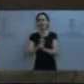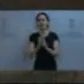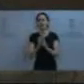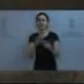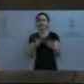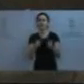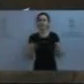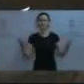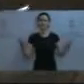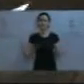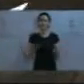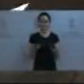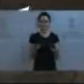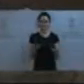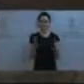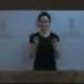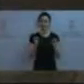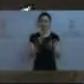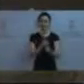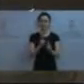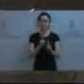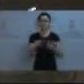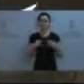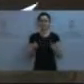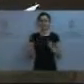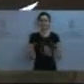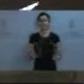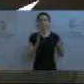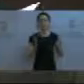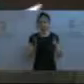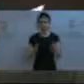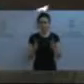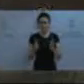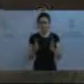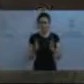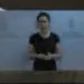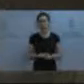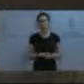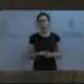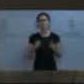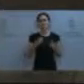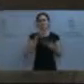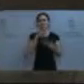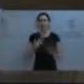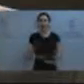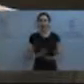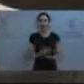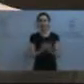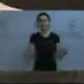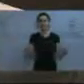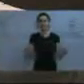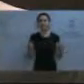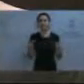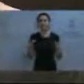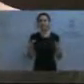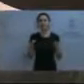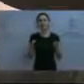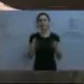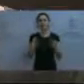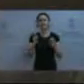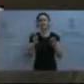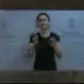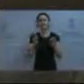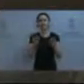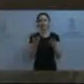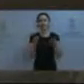sanitario urgente y el transporte sanitario programado, contando en el momento actual con 17 dispositivos móviles continuos